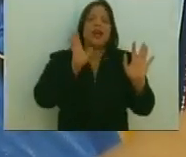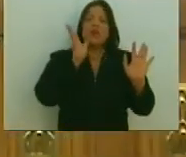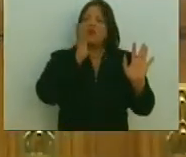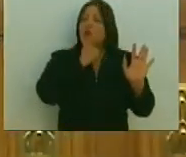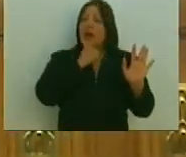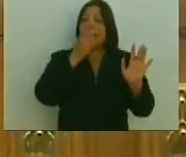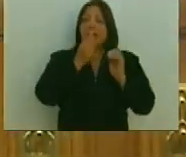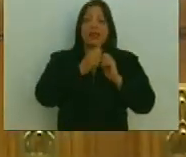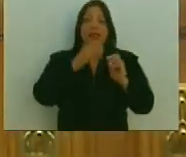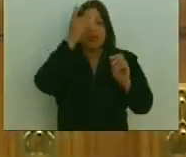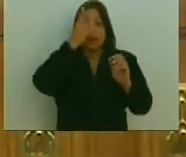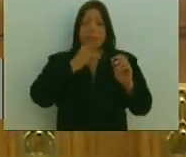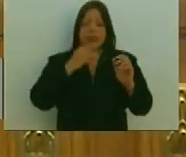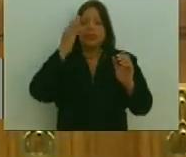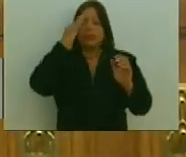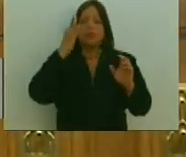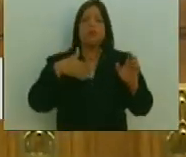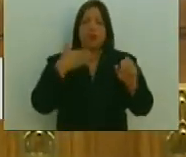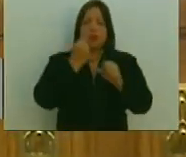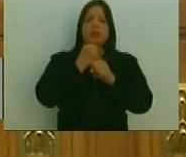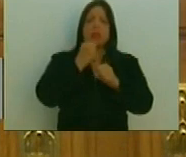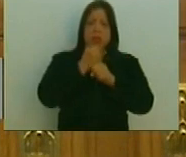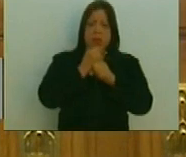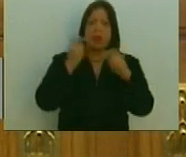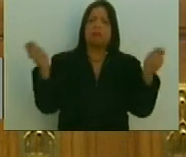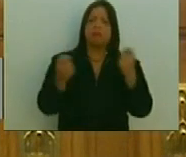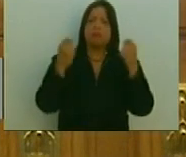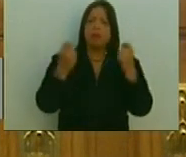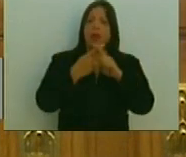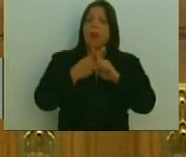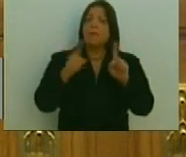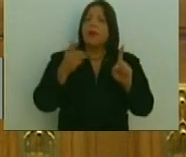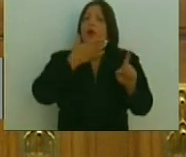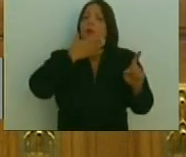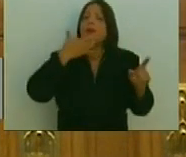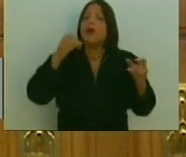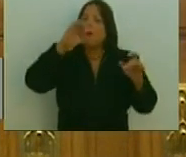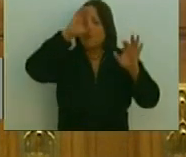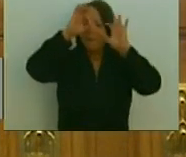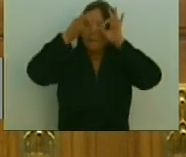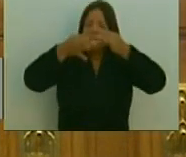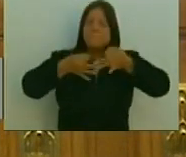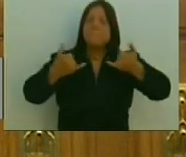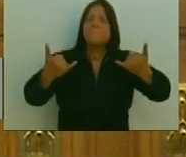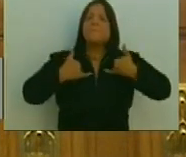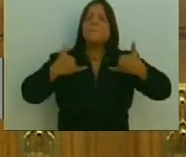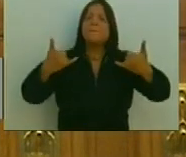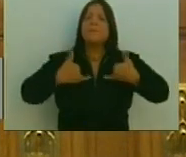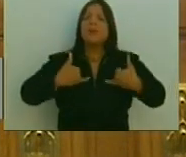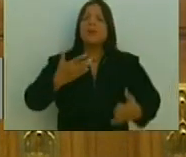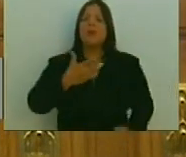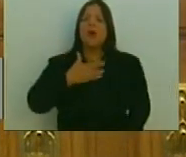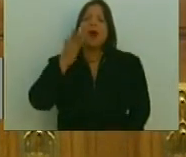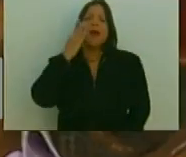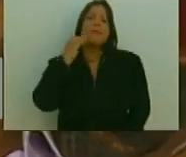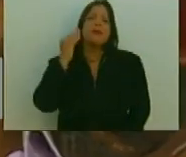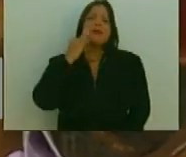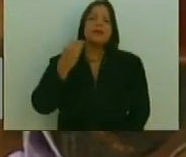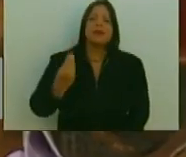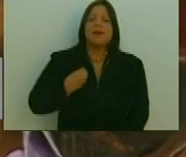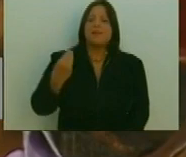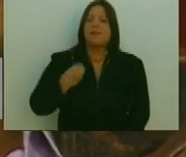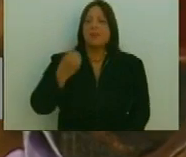de discapacidad pueda trabajar en función de nosotros. Pero ¿quién mejor para que salga de nosotros, verdad? Todas